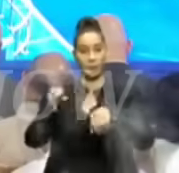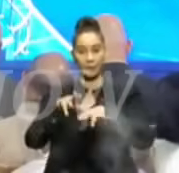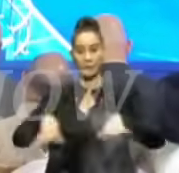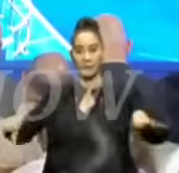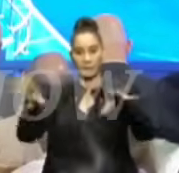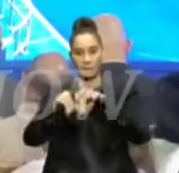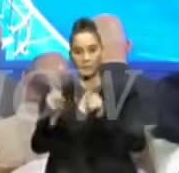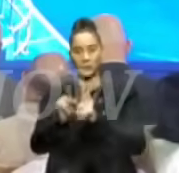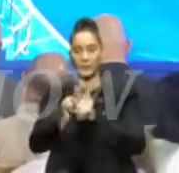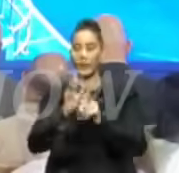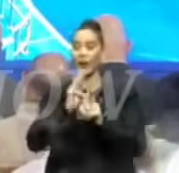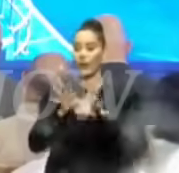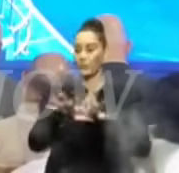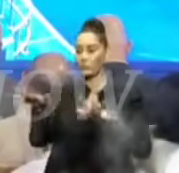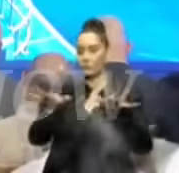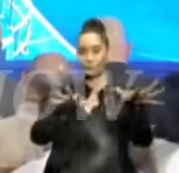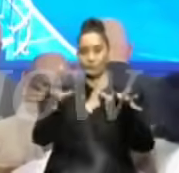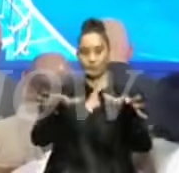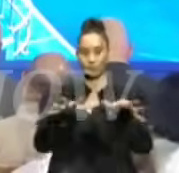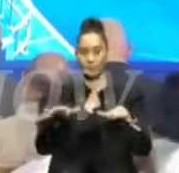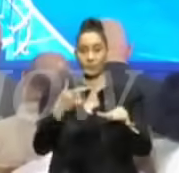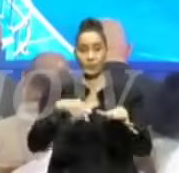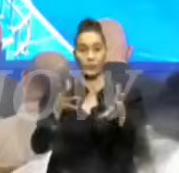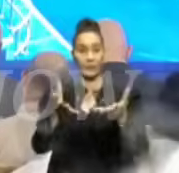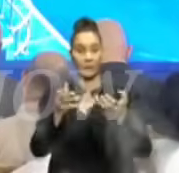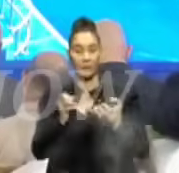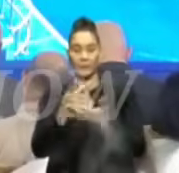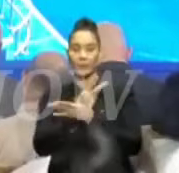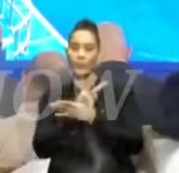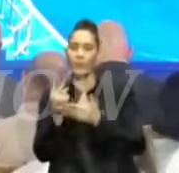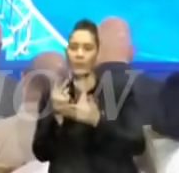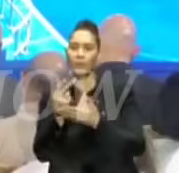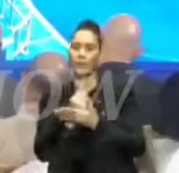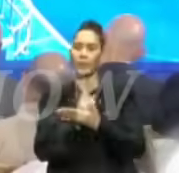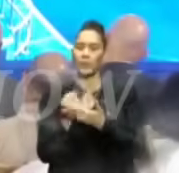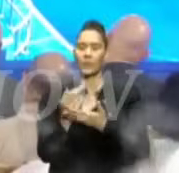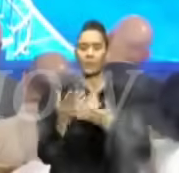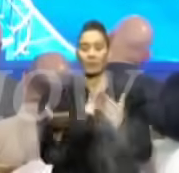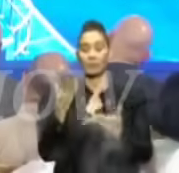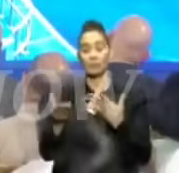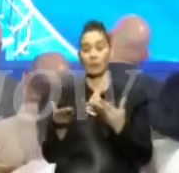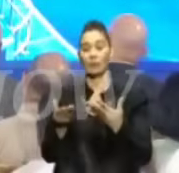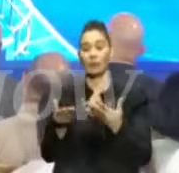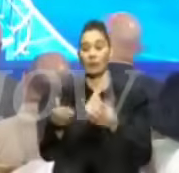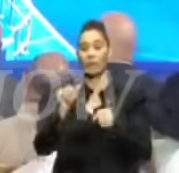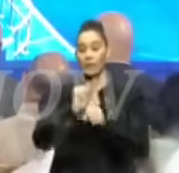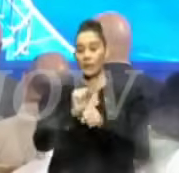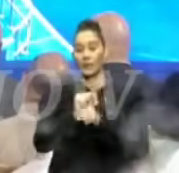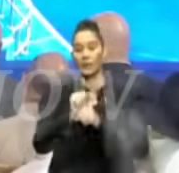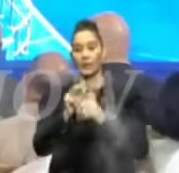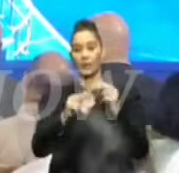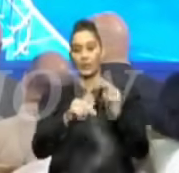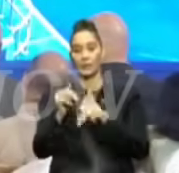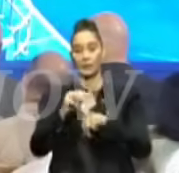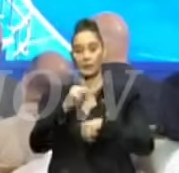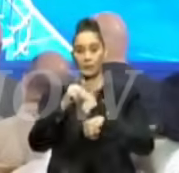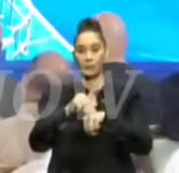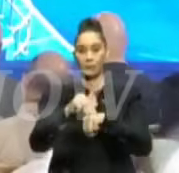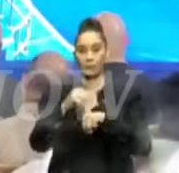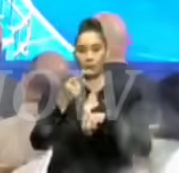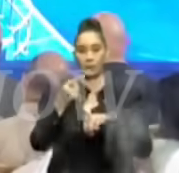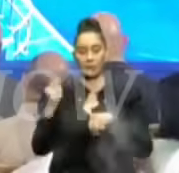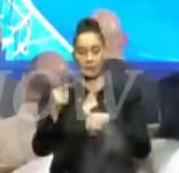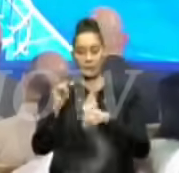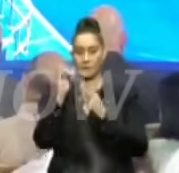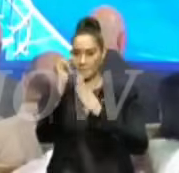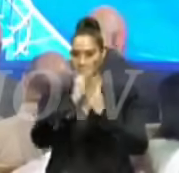eh nosotros pretendemos los próximos meses porque eso incluso está en las sobras complementarias de montegrande el